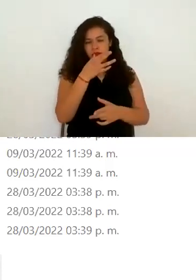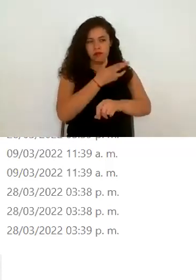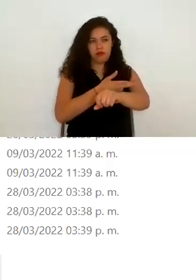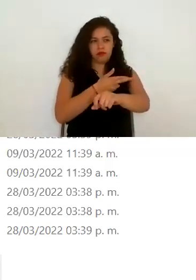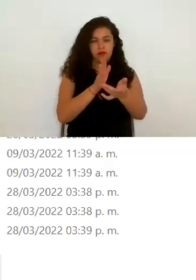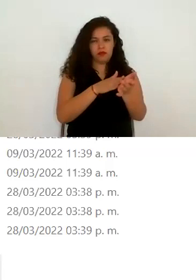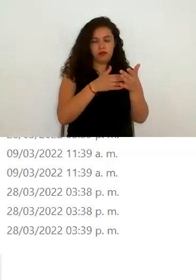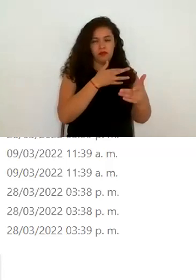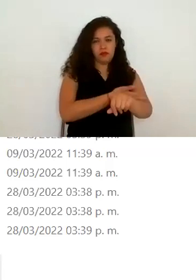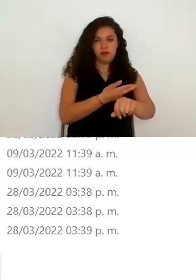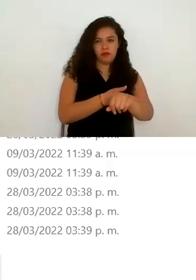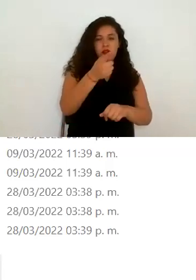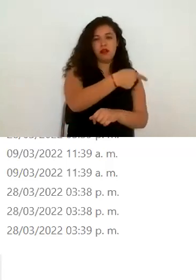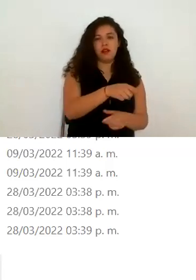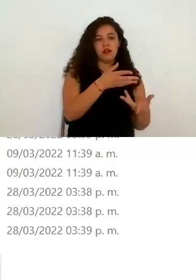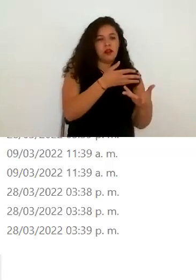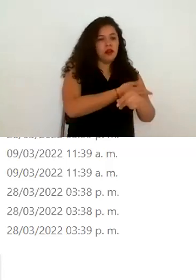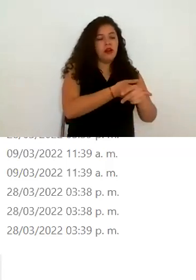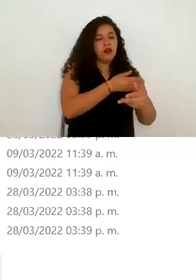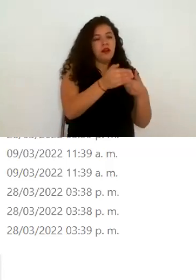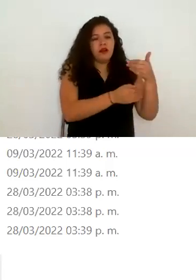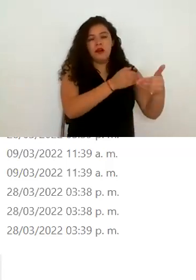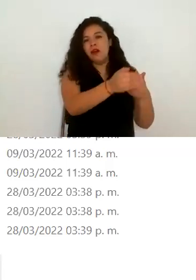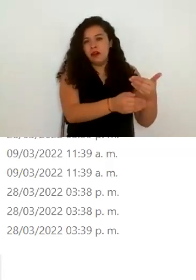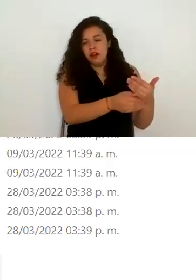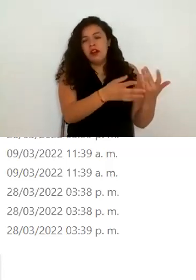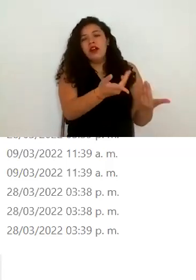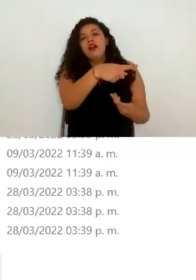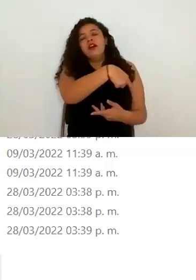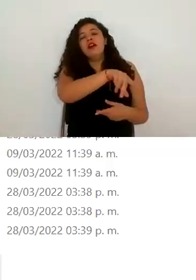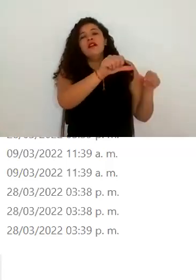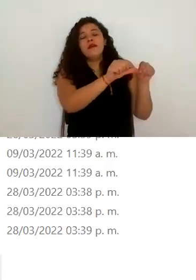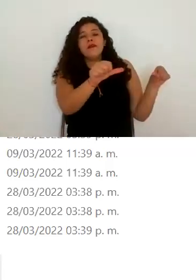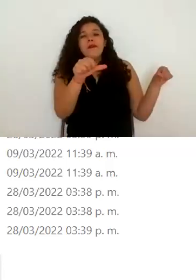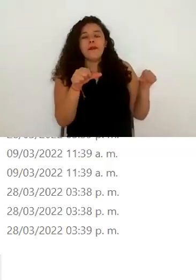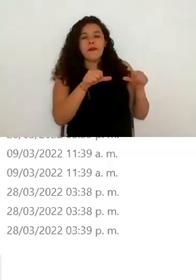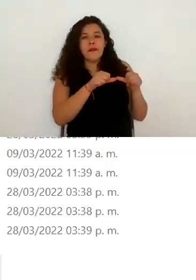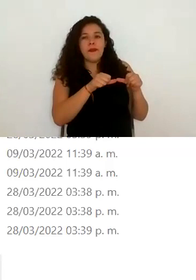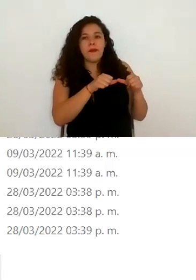ustedes son un archivo de trámite, porque son las áreas donde se está